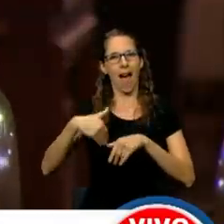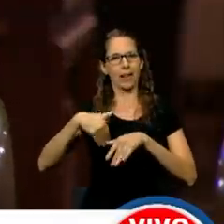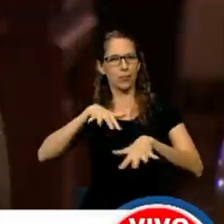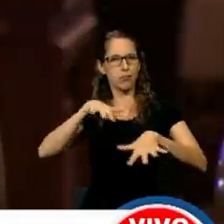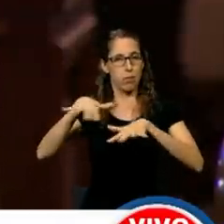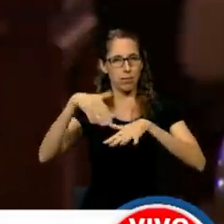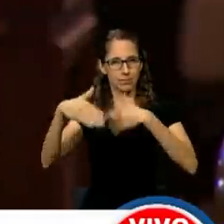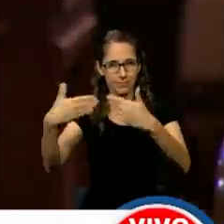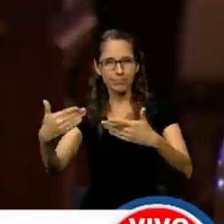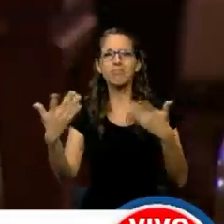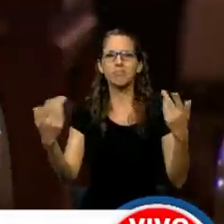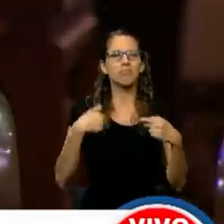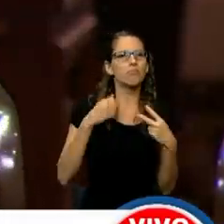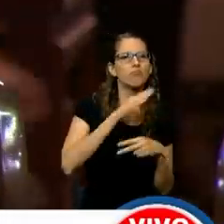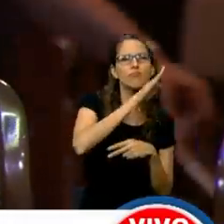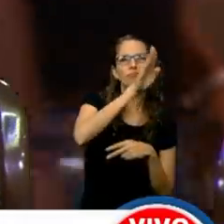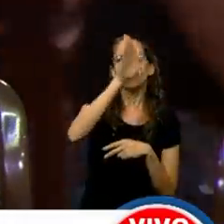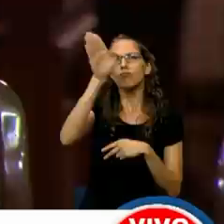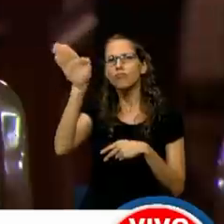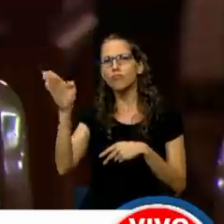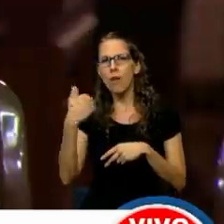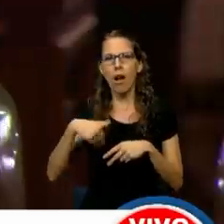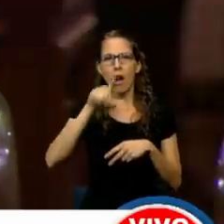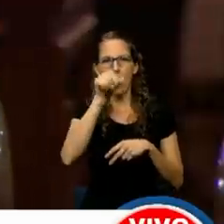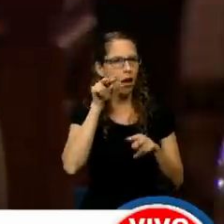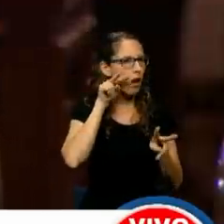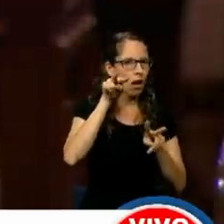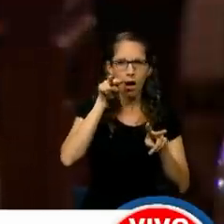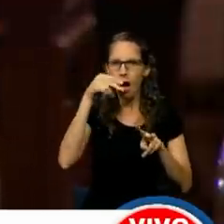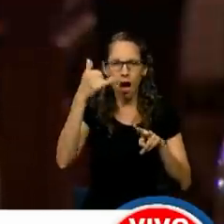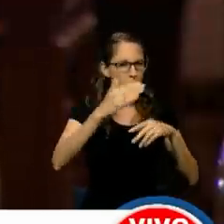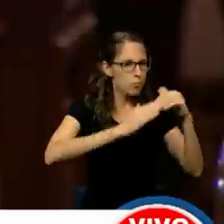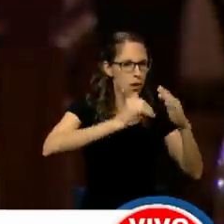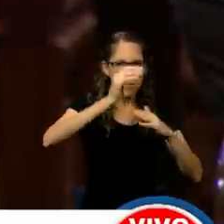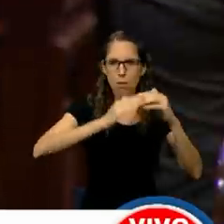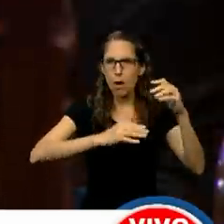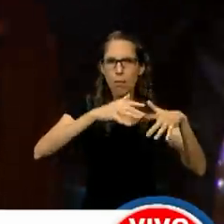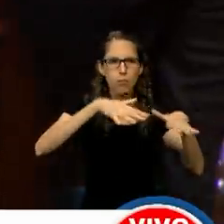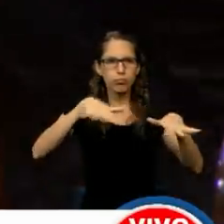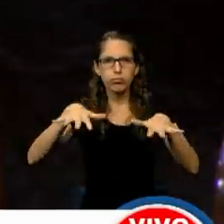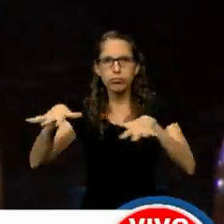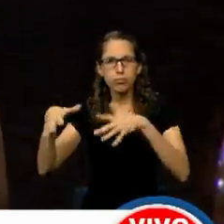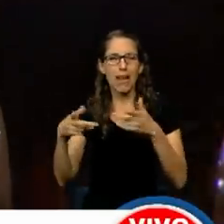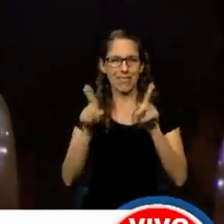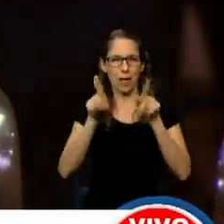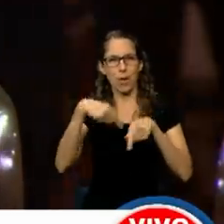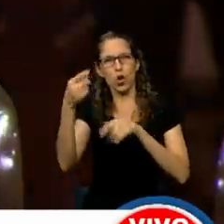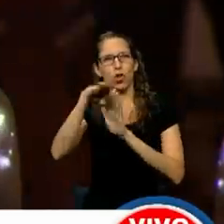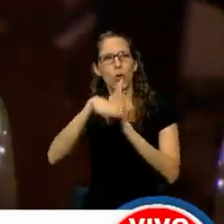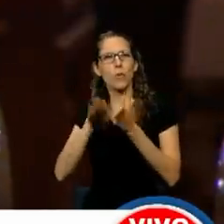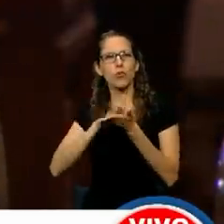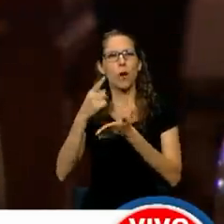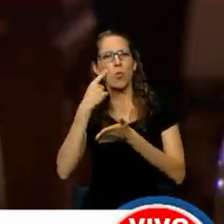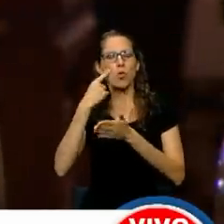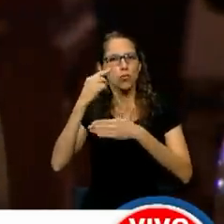toda la argentina y encuentra en cada uno de los municipios obras al igual que el programa municipios de pie que ha llevado a casi todas las